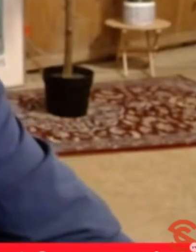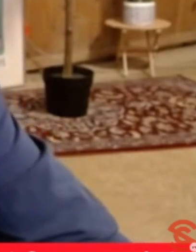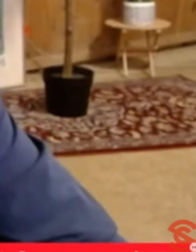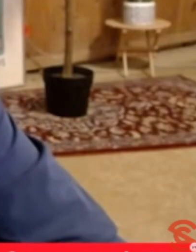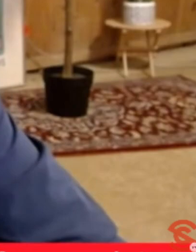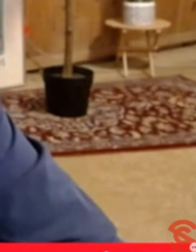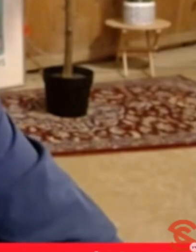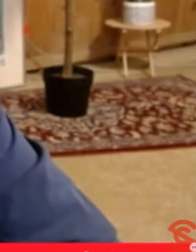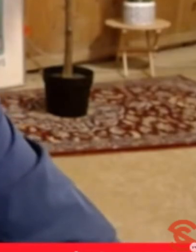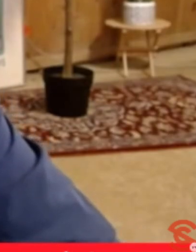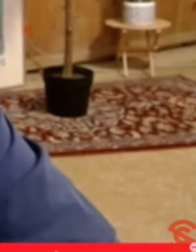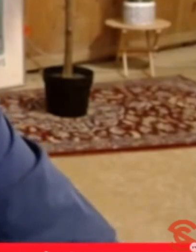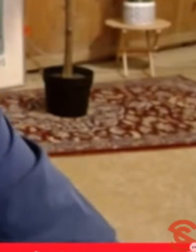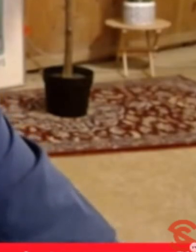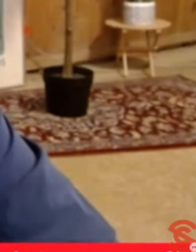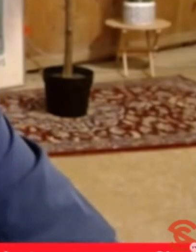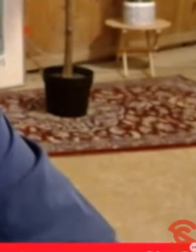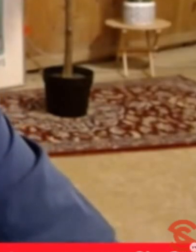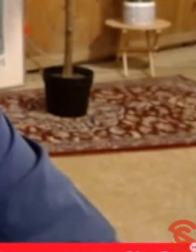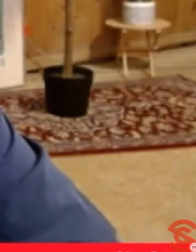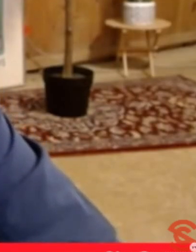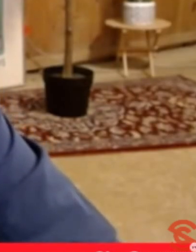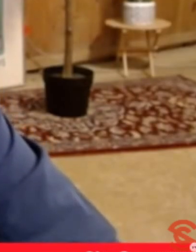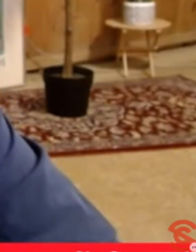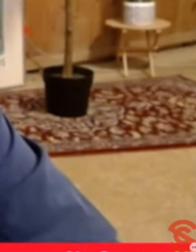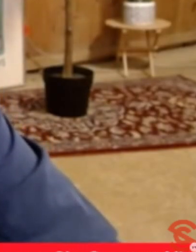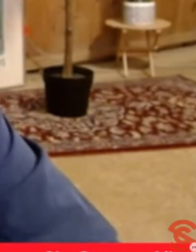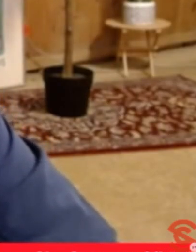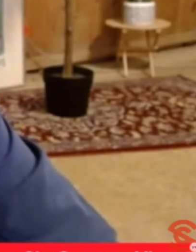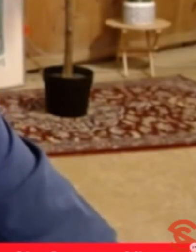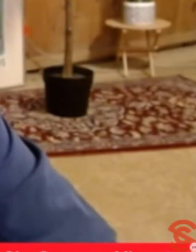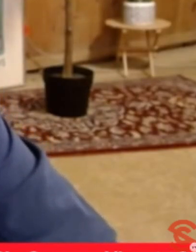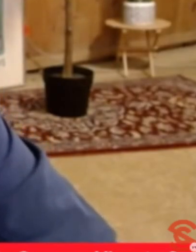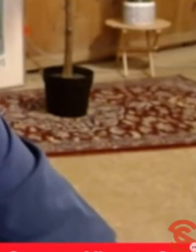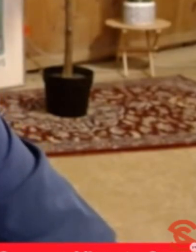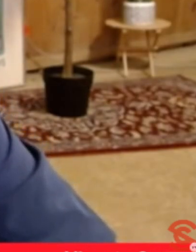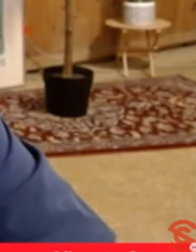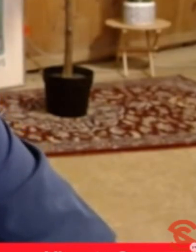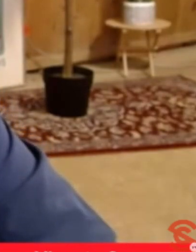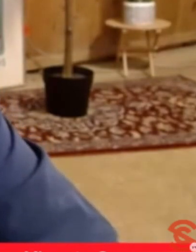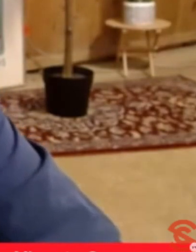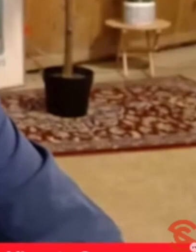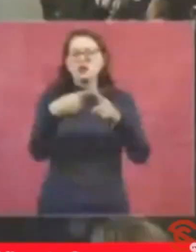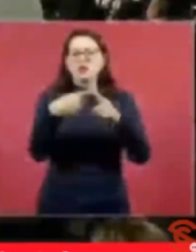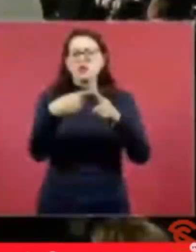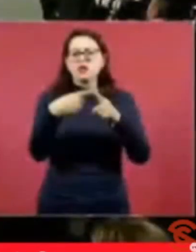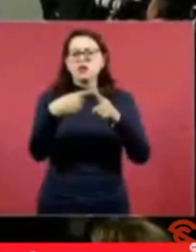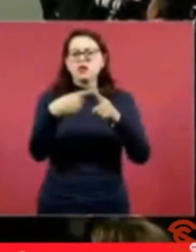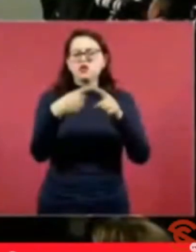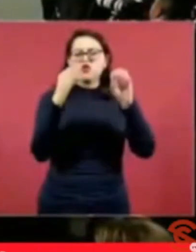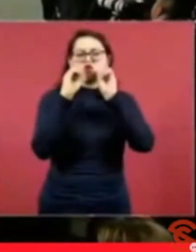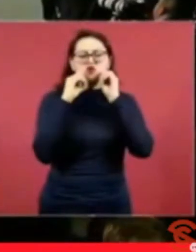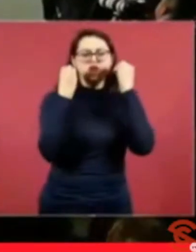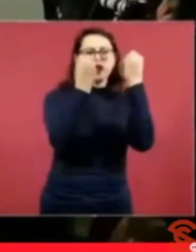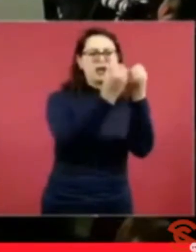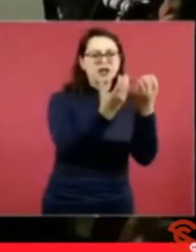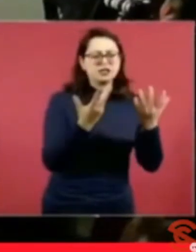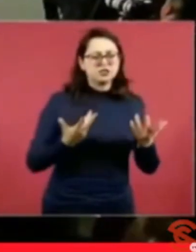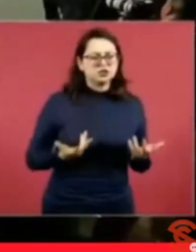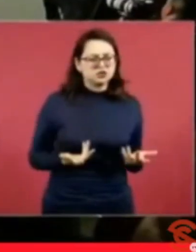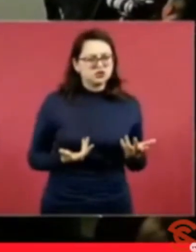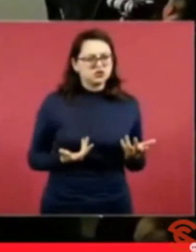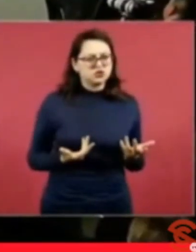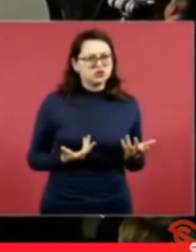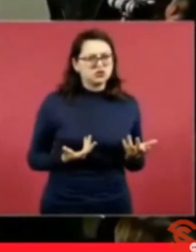fue como ocurrió en la mañanera y creo que es importantísimo que puedan escucharse todas estas voces. Álvarez y